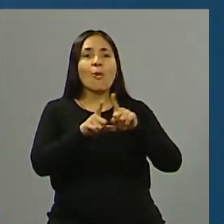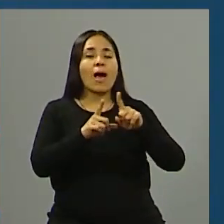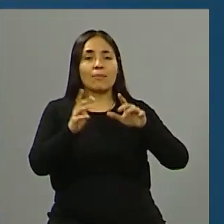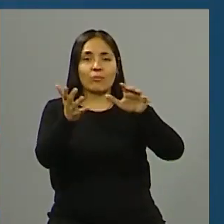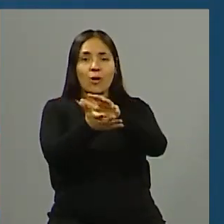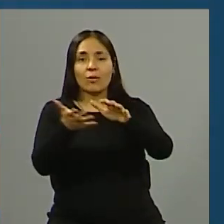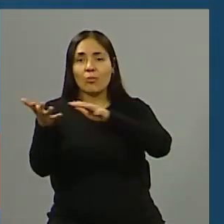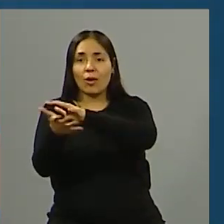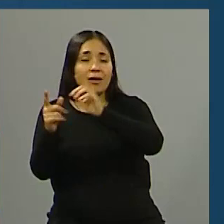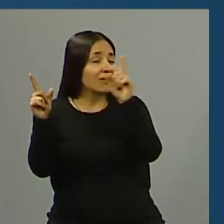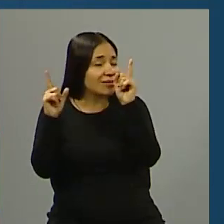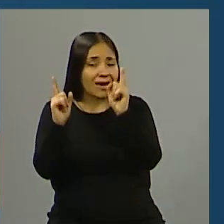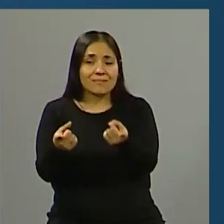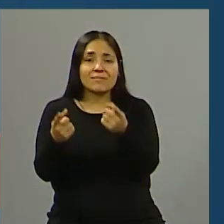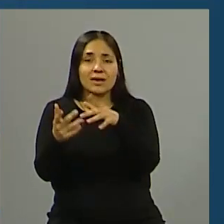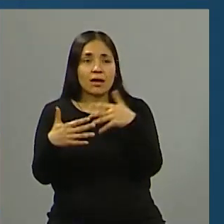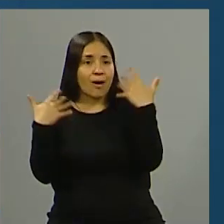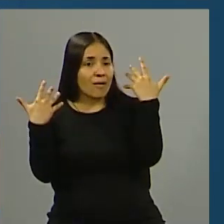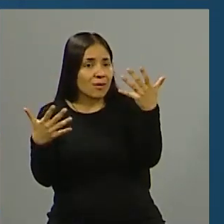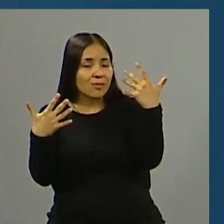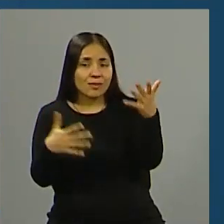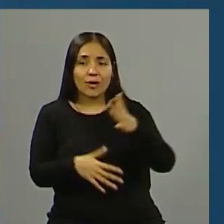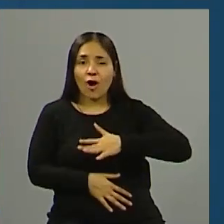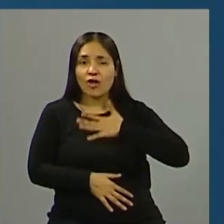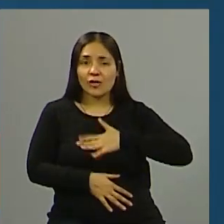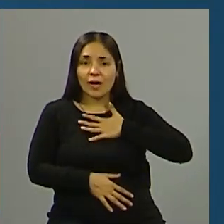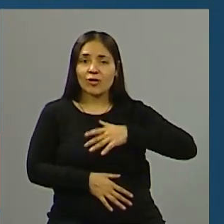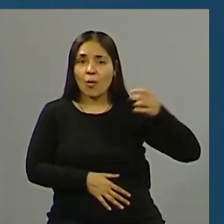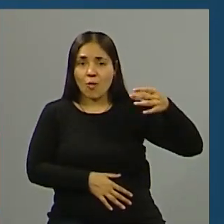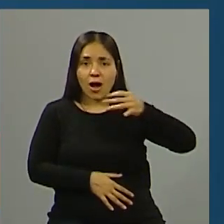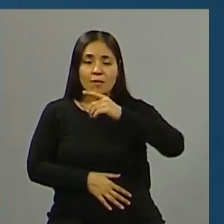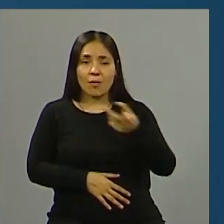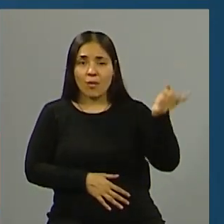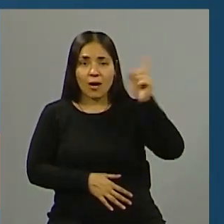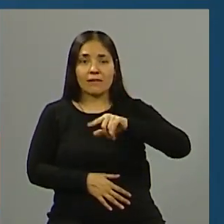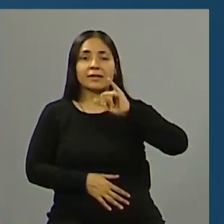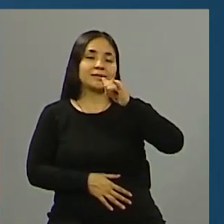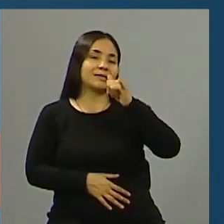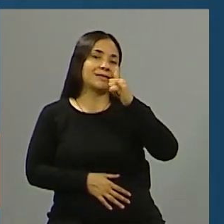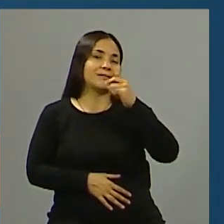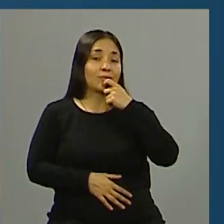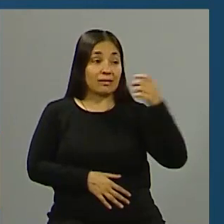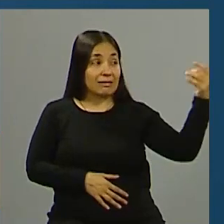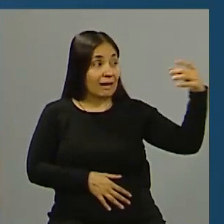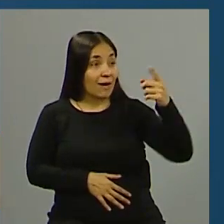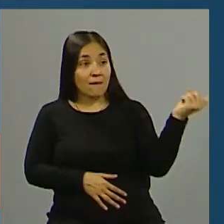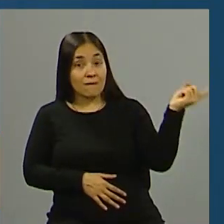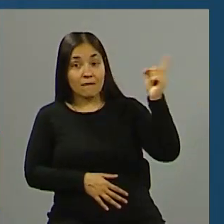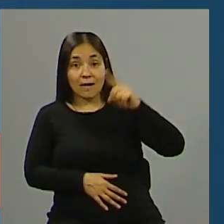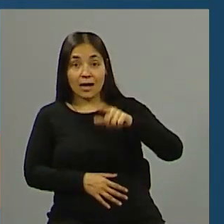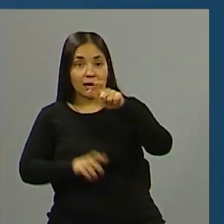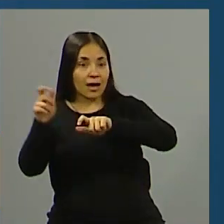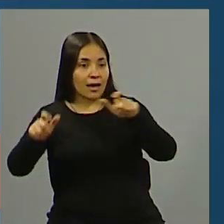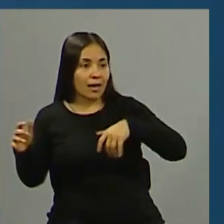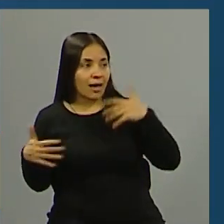lugares donde vuelve el tren, ¿no? Sí, sí, claramente. En cada pueblo que vuelve a llegar el tren, la verdad que es una fiesta.